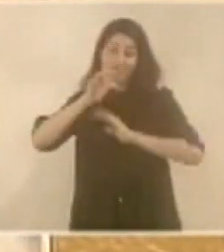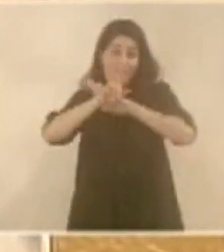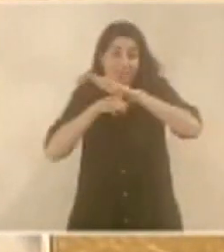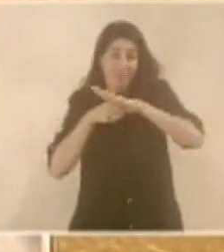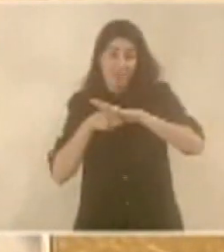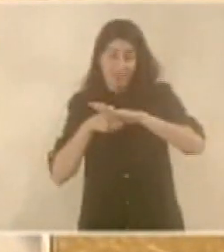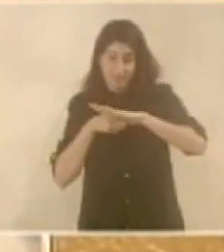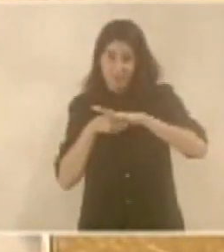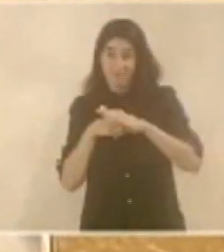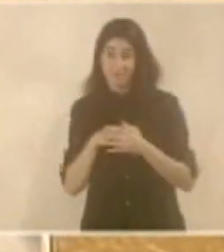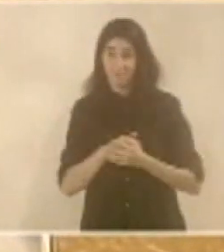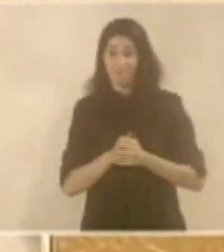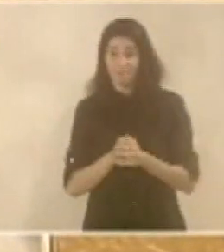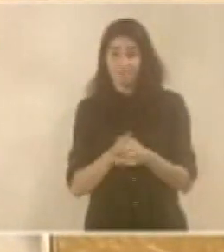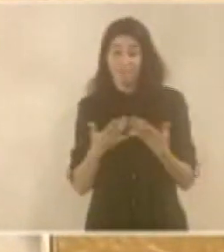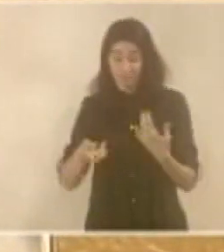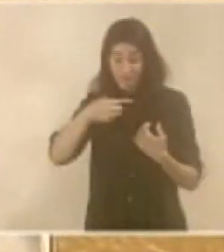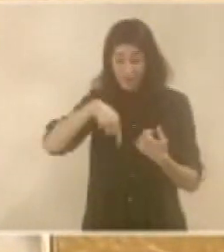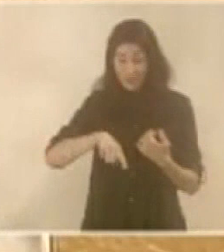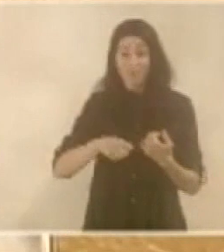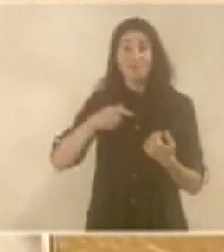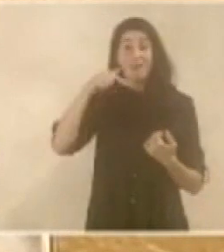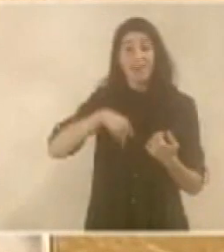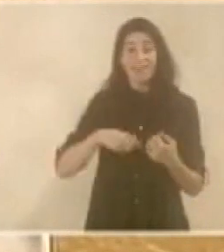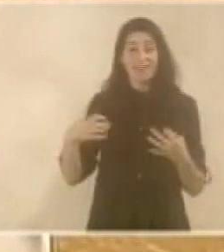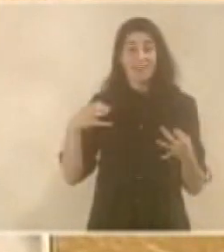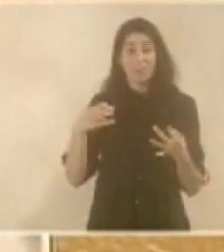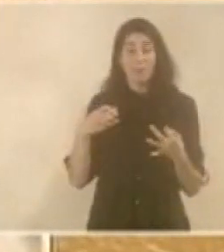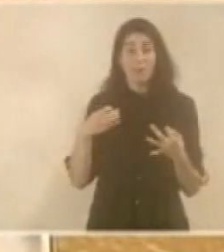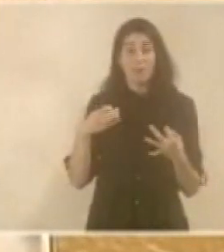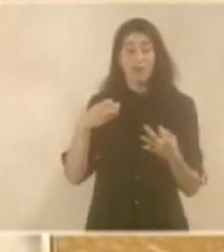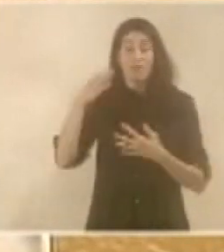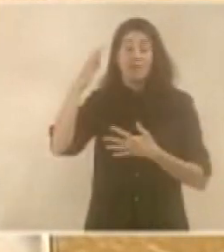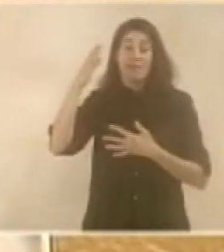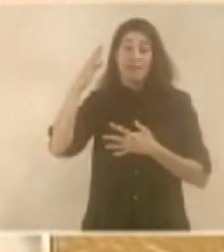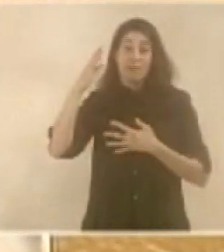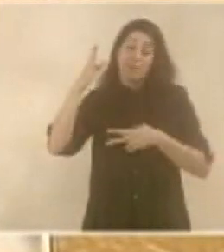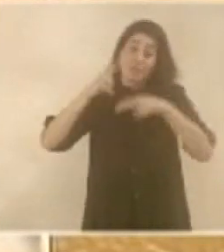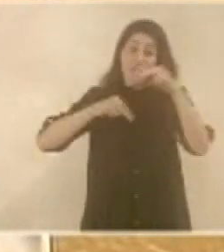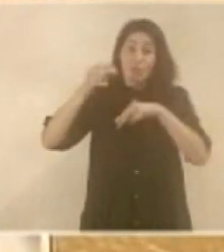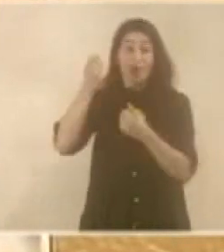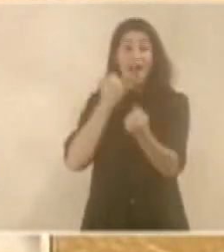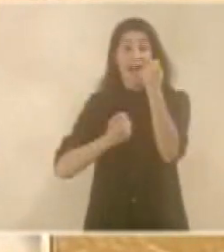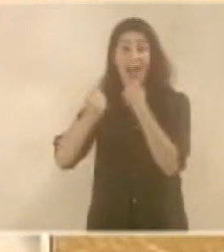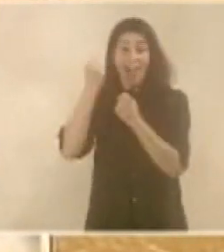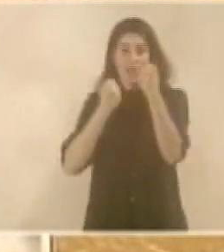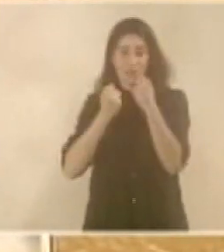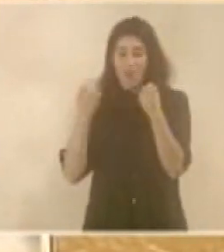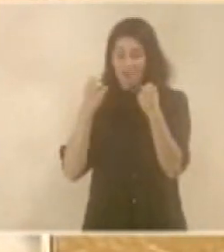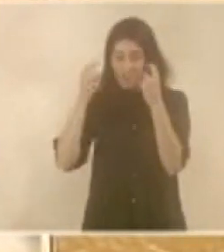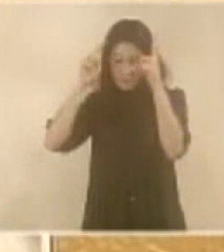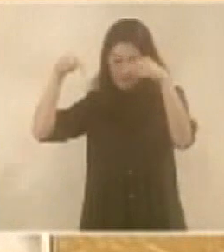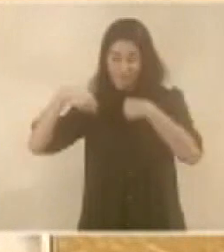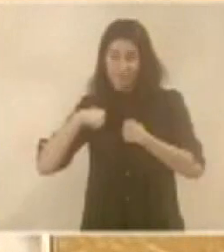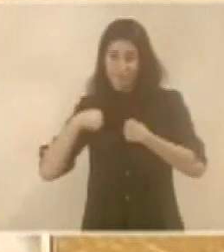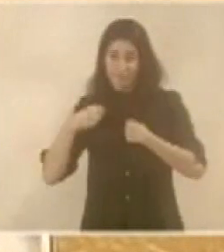necesario construir una nueva estructura económica que permitiese sostener al Estado sin los recursos americanos.